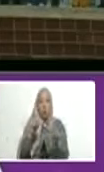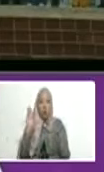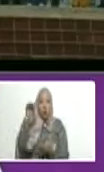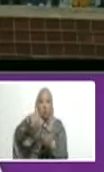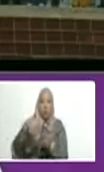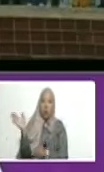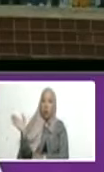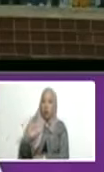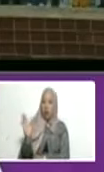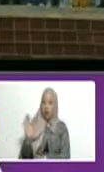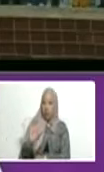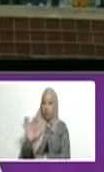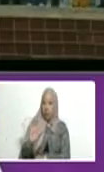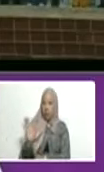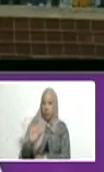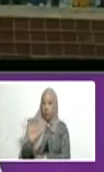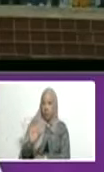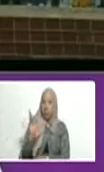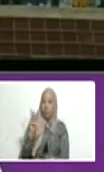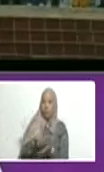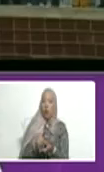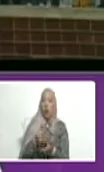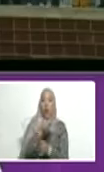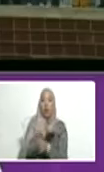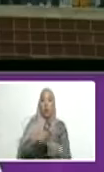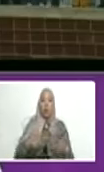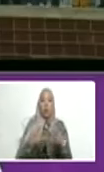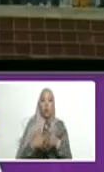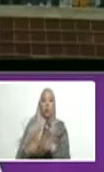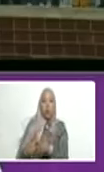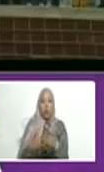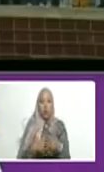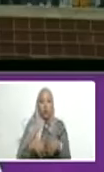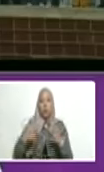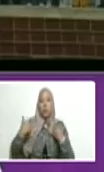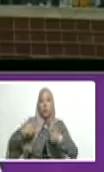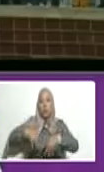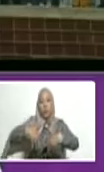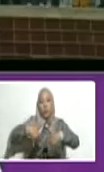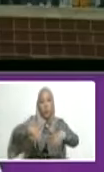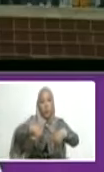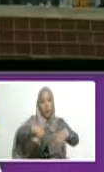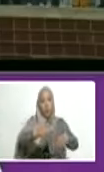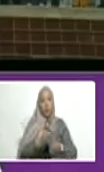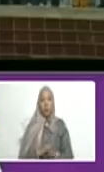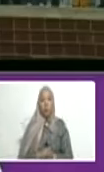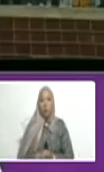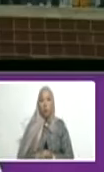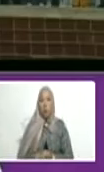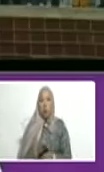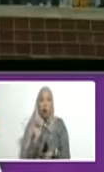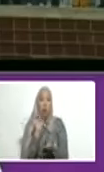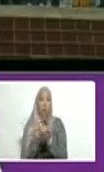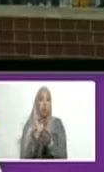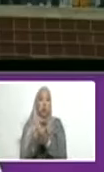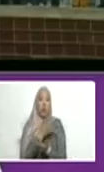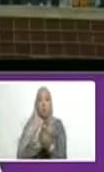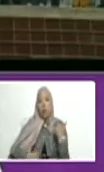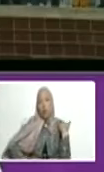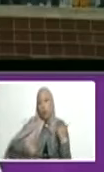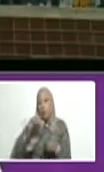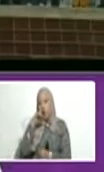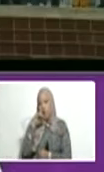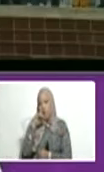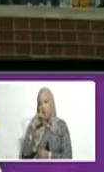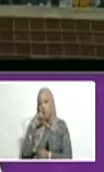en Caracas. Le piden a los gringos, tenemos una marcha, vamos a sacar Maduro mañana.